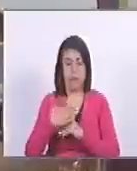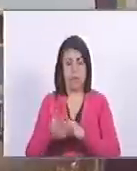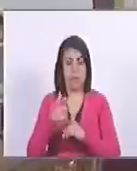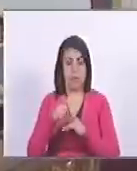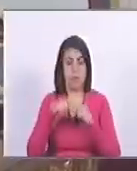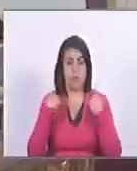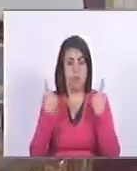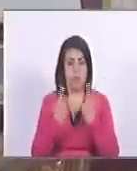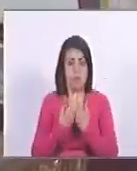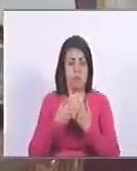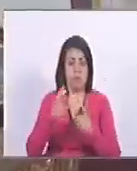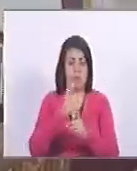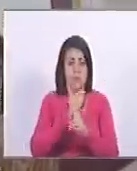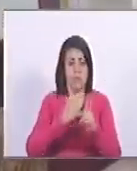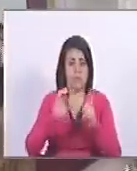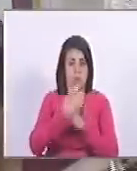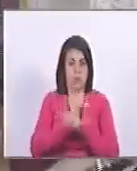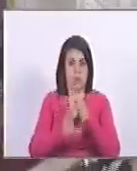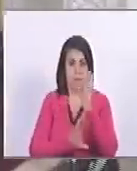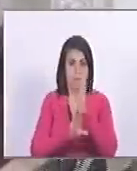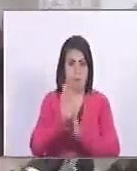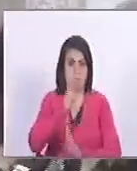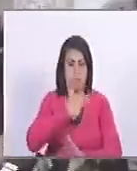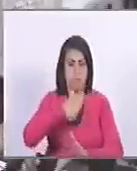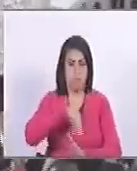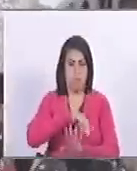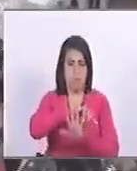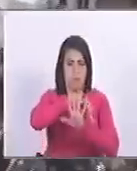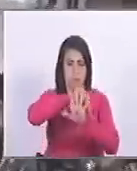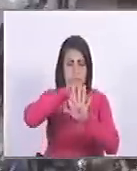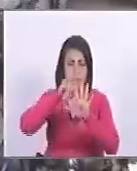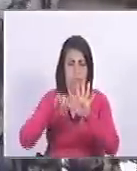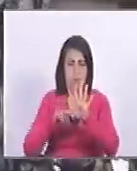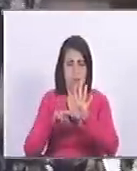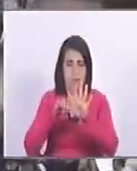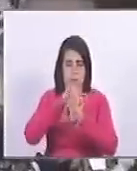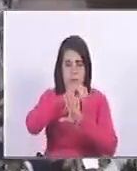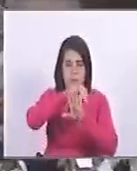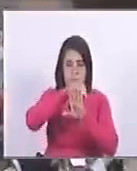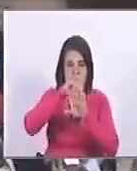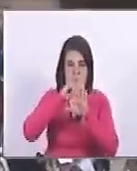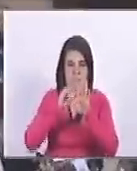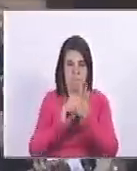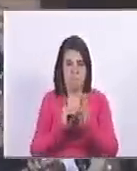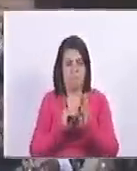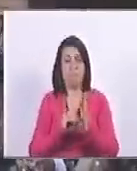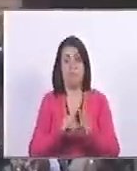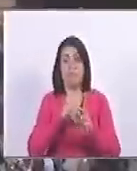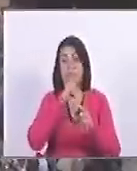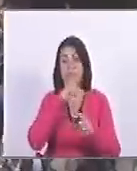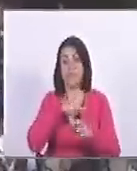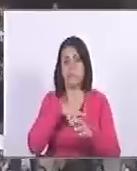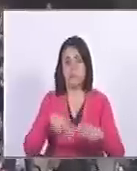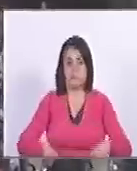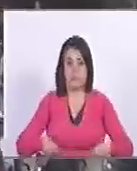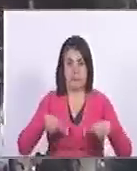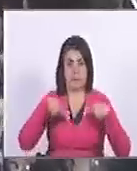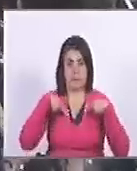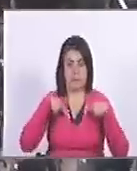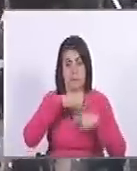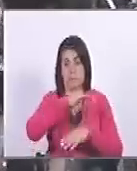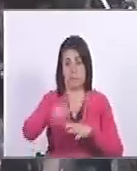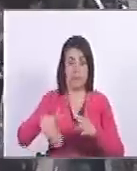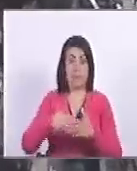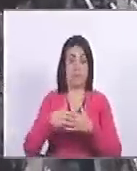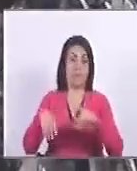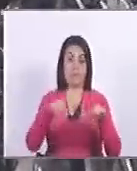En toda la cultura, el desarrollo de nuestros cinco continentes, del devenir de la historia de nuestra humanidad, en todos